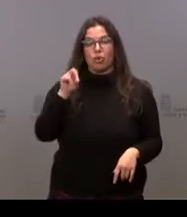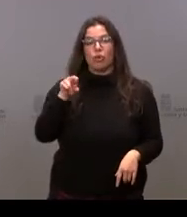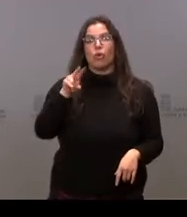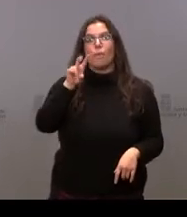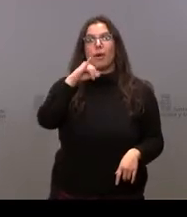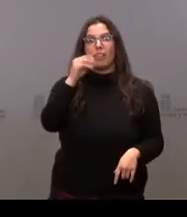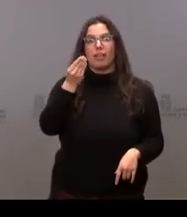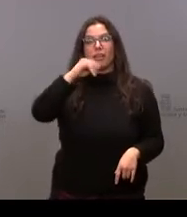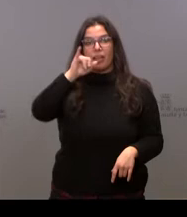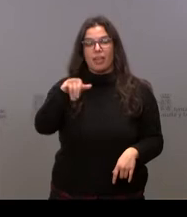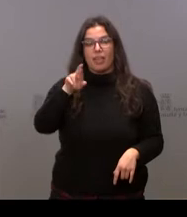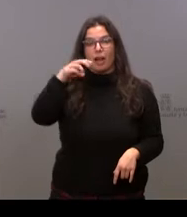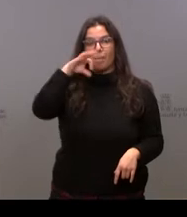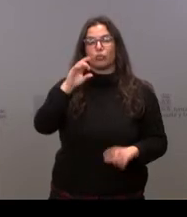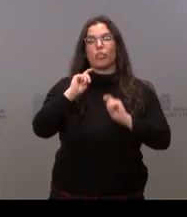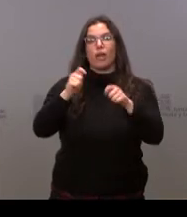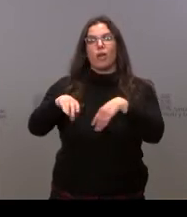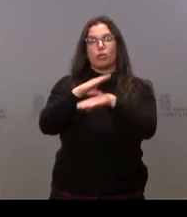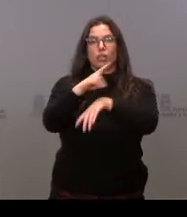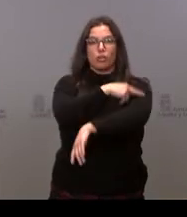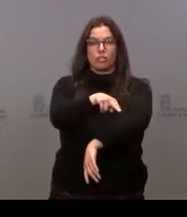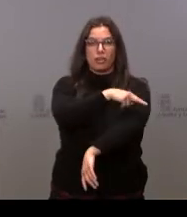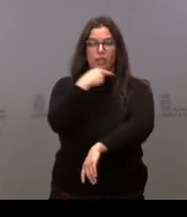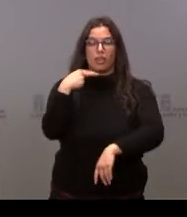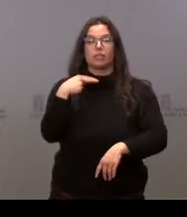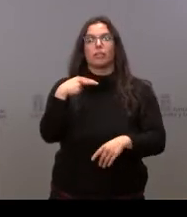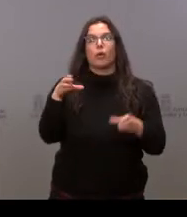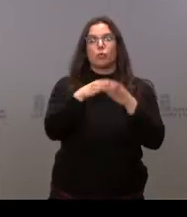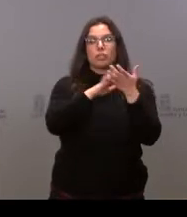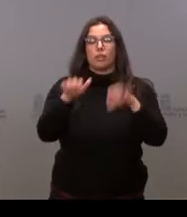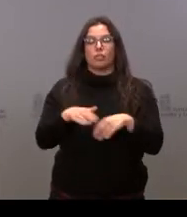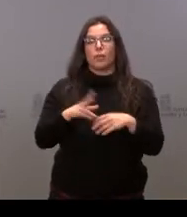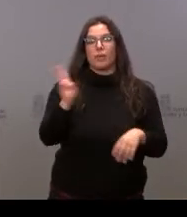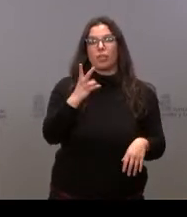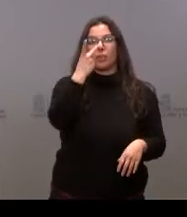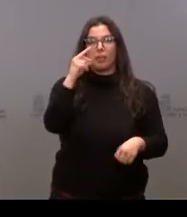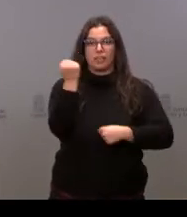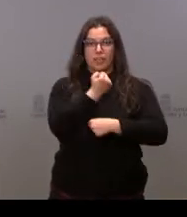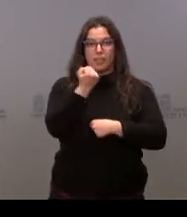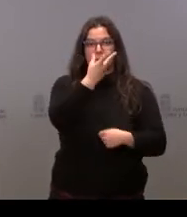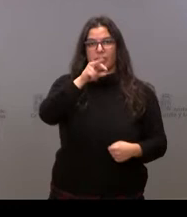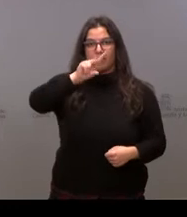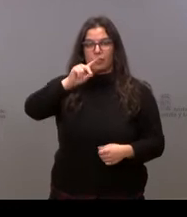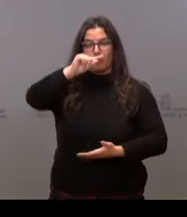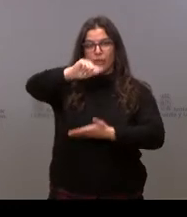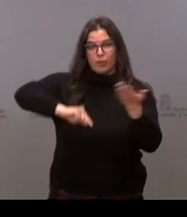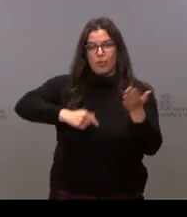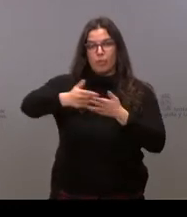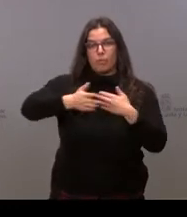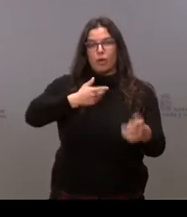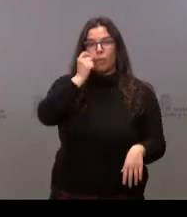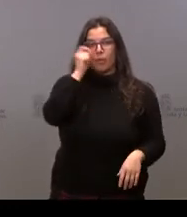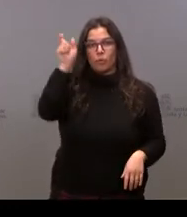sanidad de la junta de castilla y léon valladolid 20 de diciembre de 2021 el presidente firmado alfonso fernández